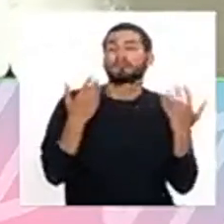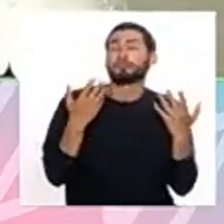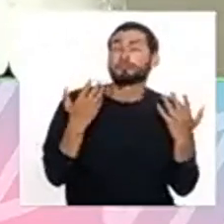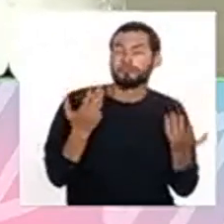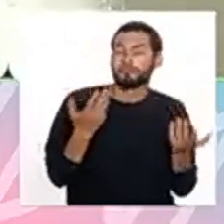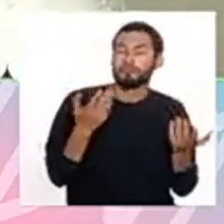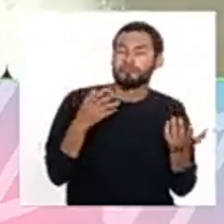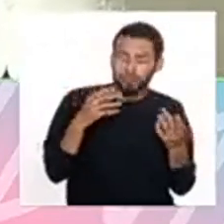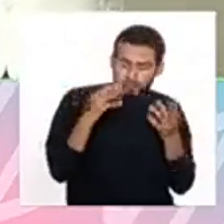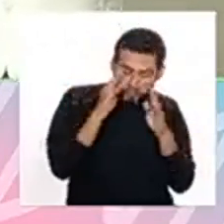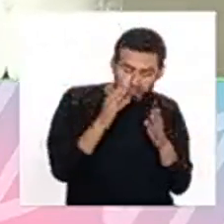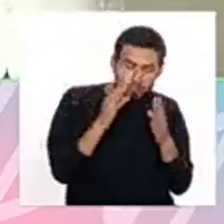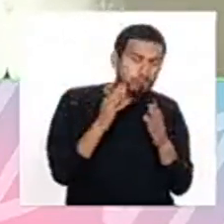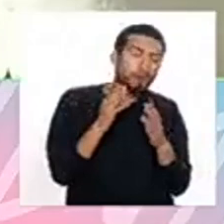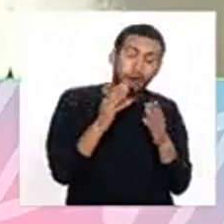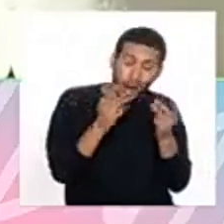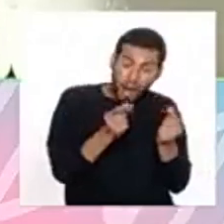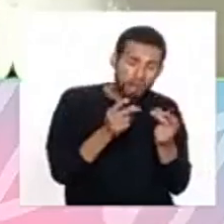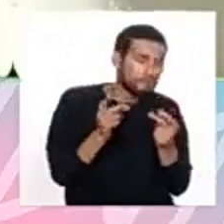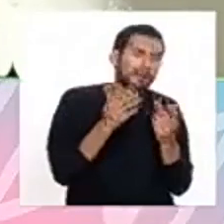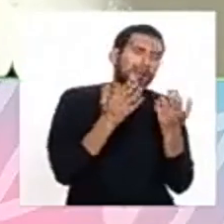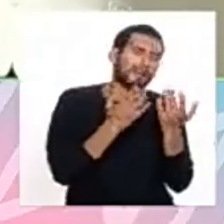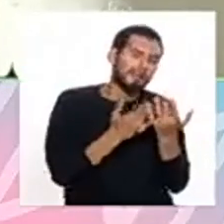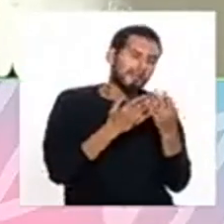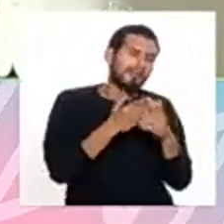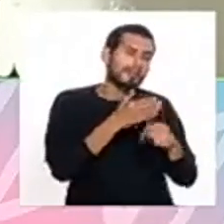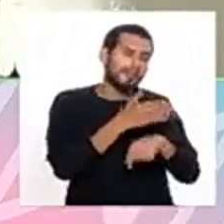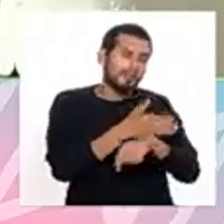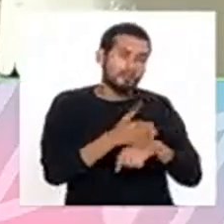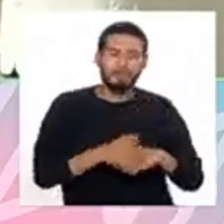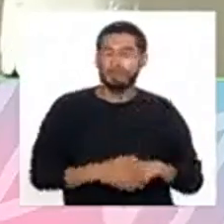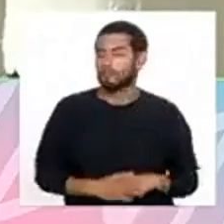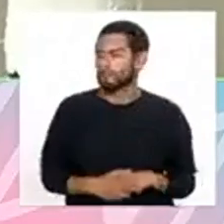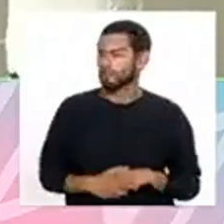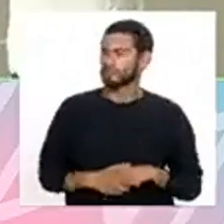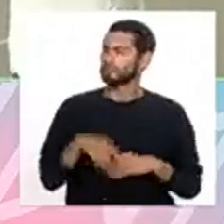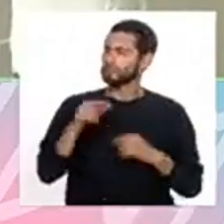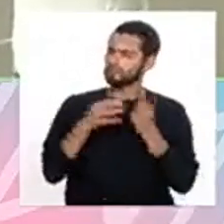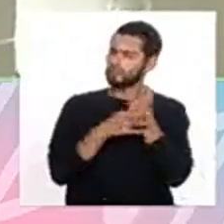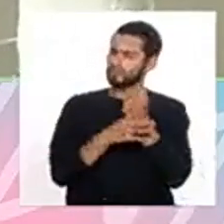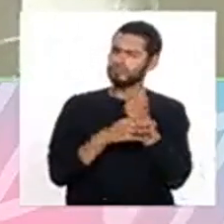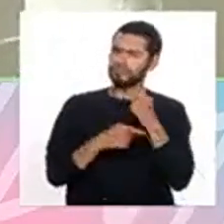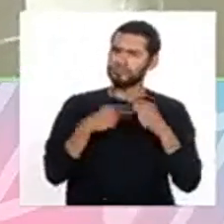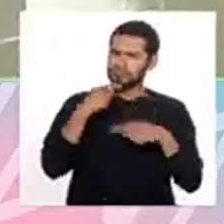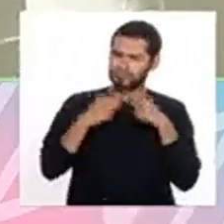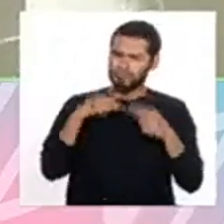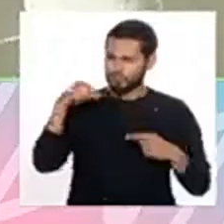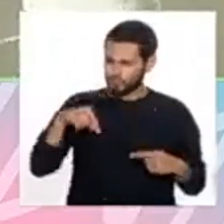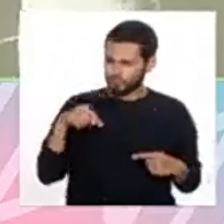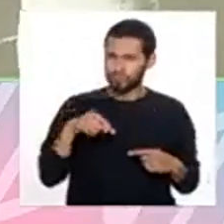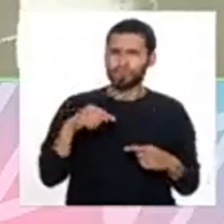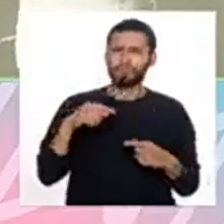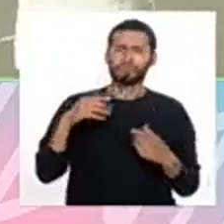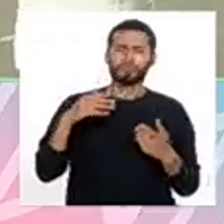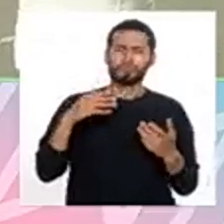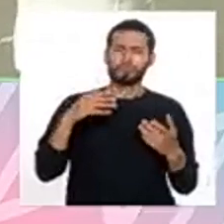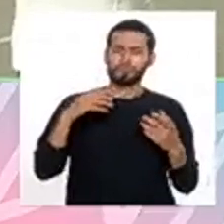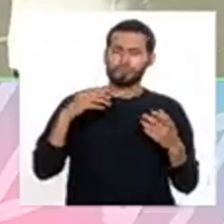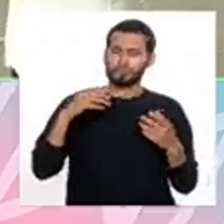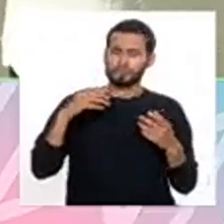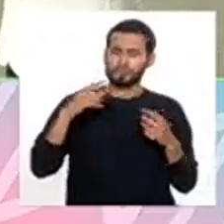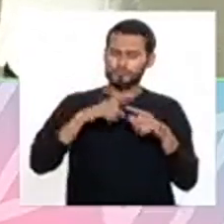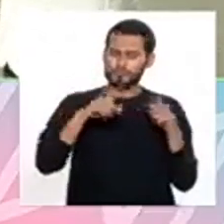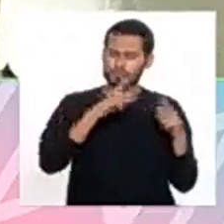hay que atenderlo, ¿no? En el transcurso de las horas. Usted me decía aquí, doctor, que en este hospital son expertos en retirar